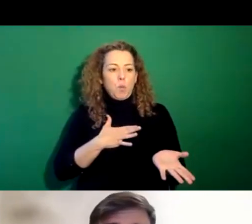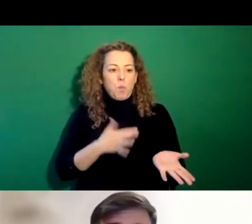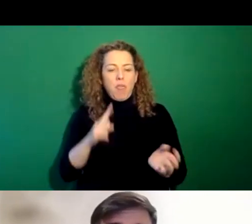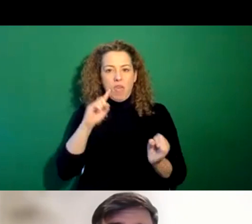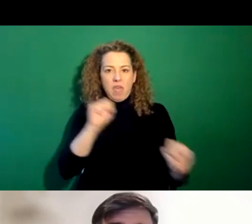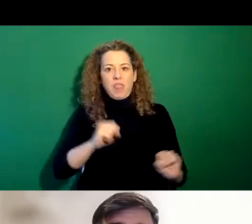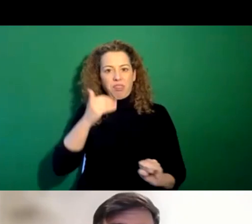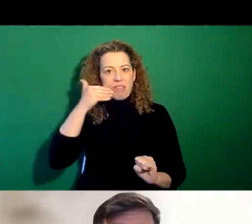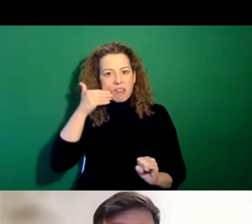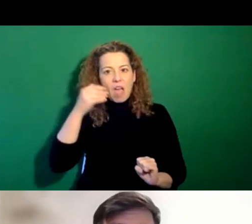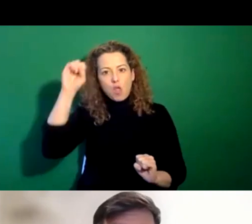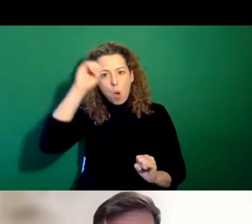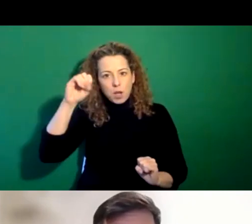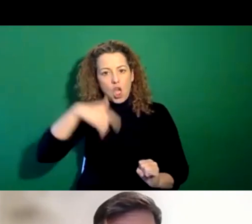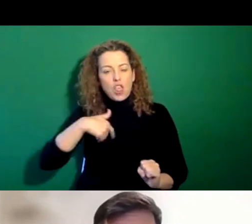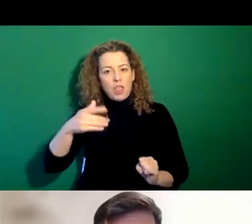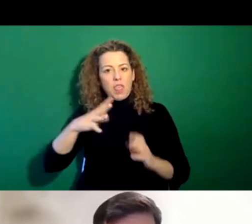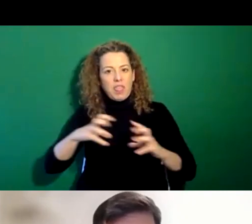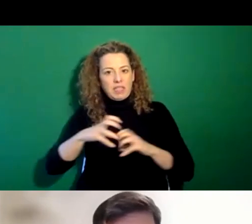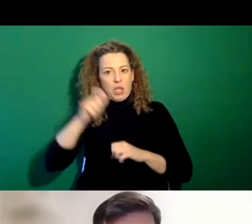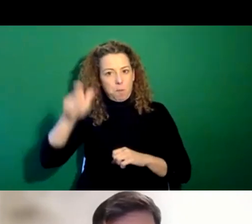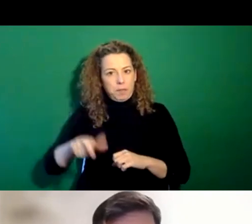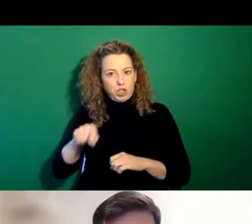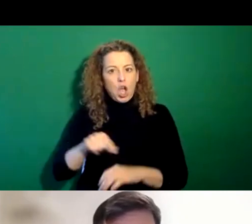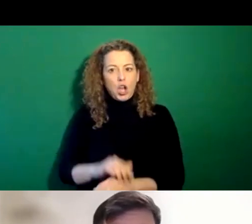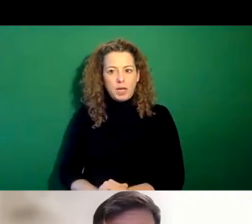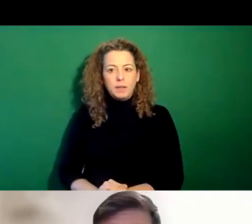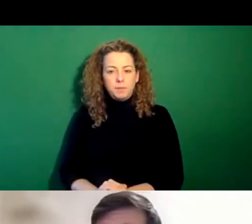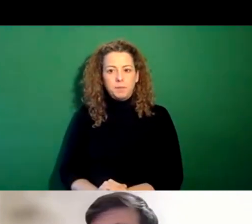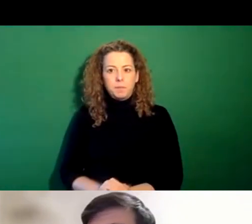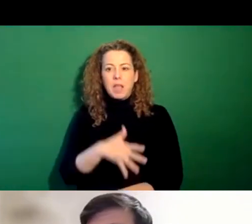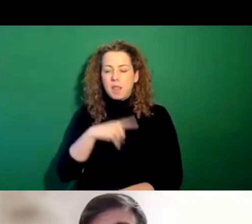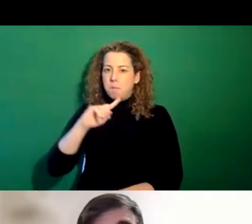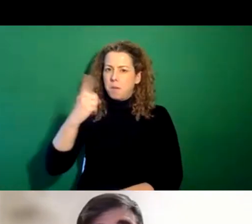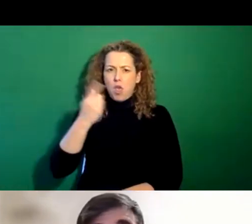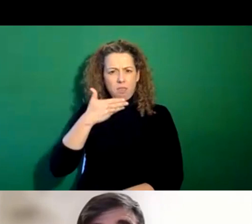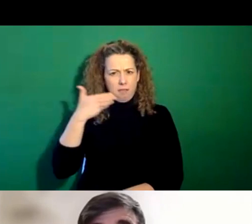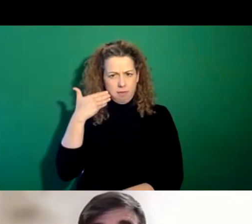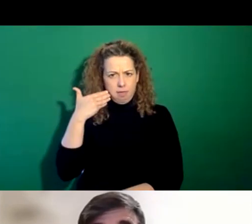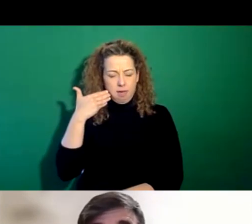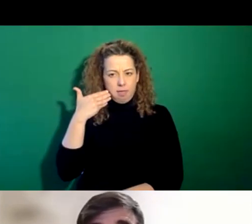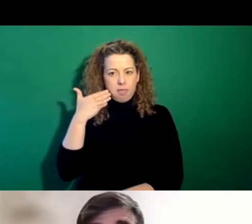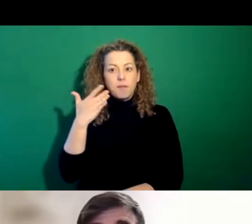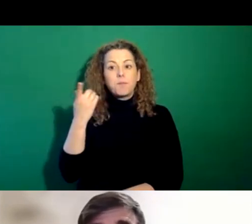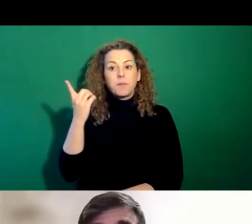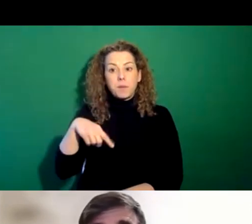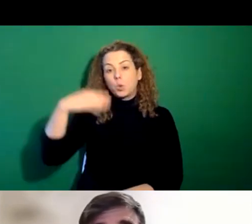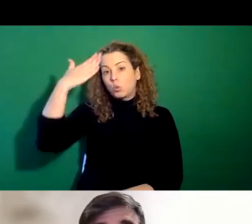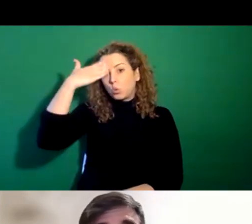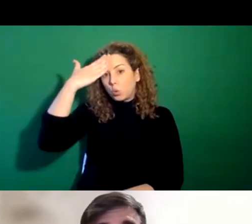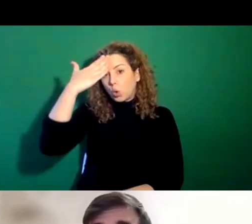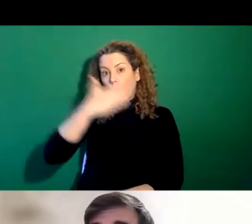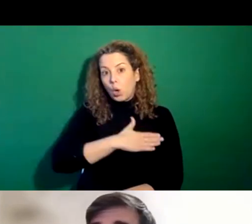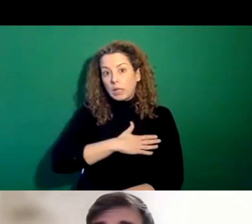la dignidad y por la opinión y por los deseos que tenga esa persona. Por lo cual, lo primero es la dignidad. Ahora, el tutor pretende que se le